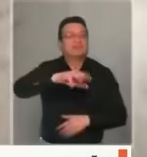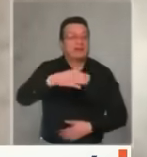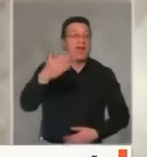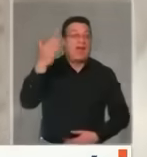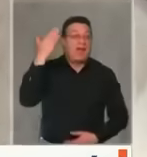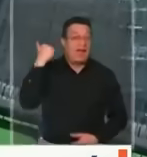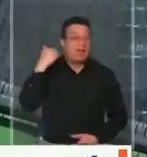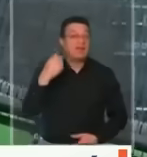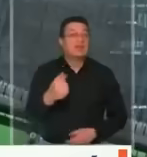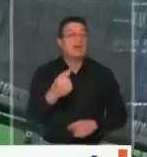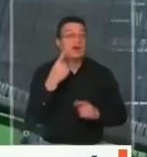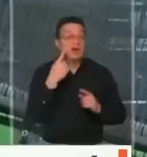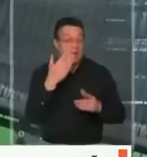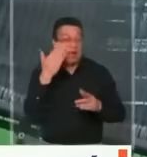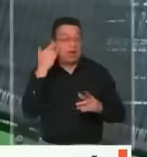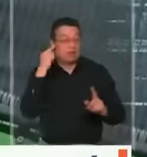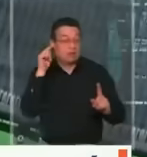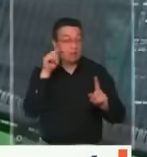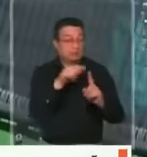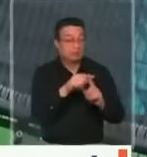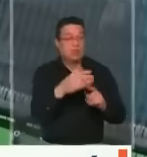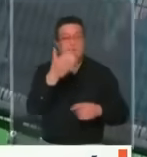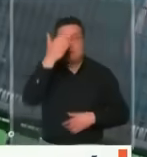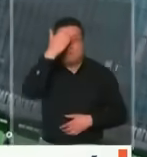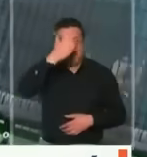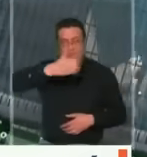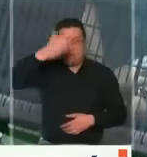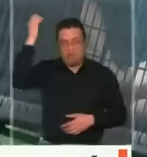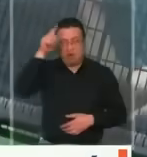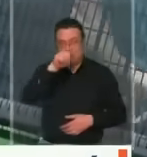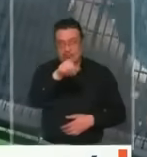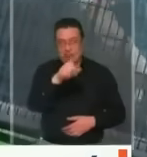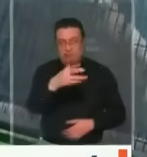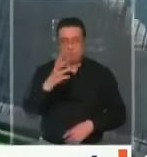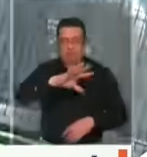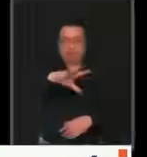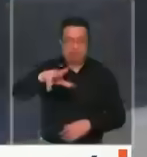los llevó directamente al estrellato delincuencial.